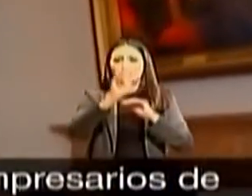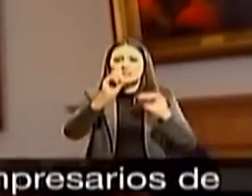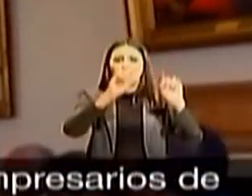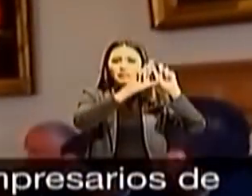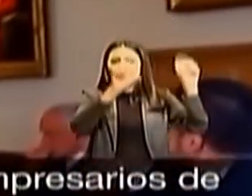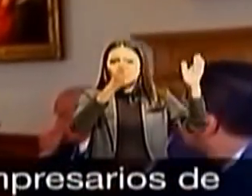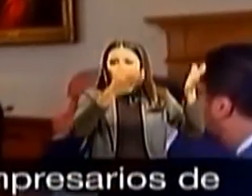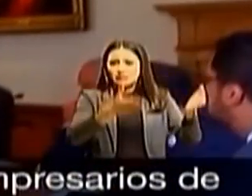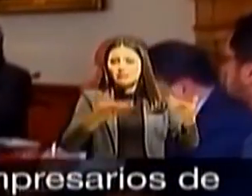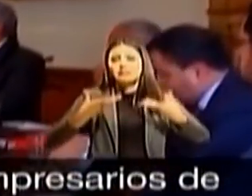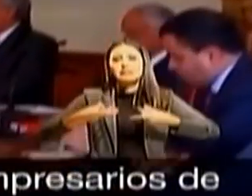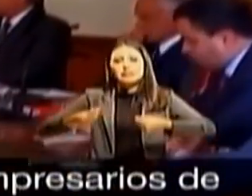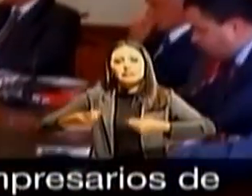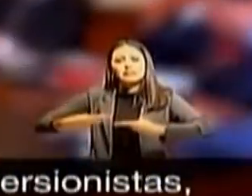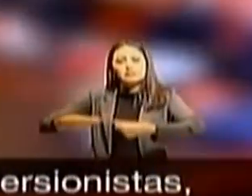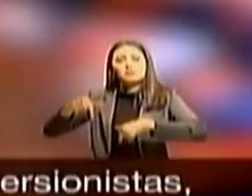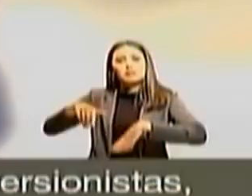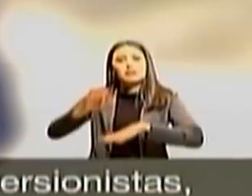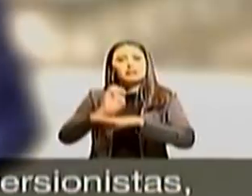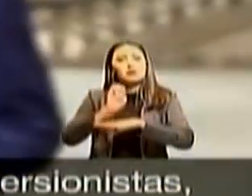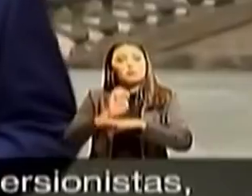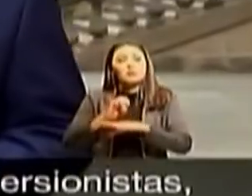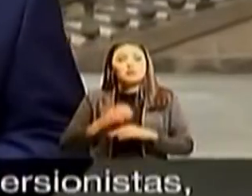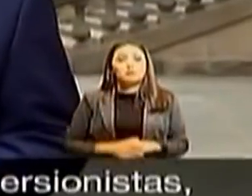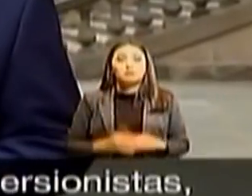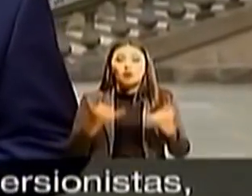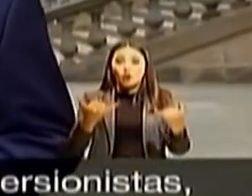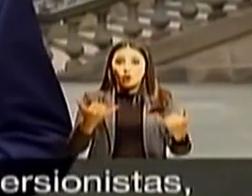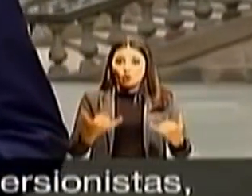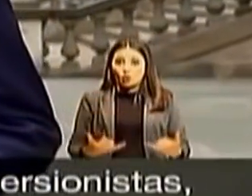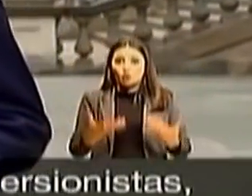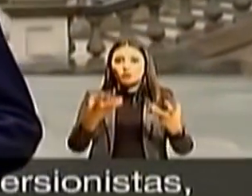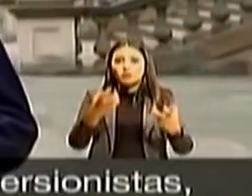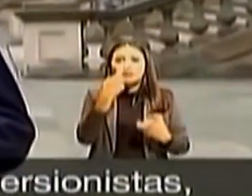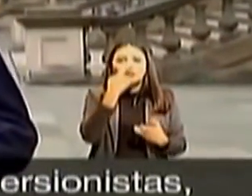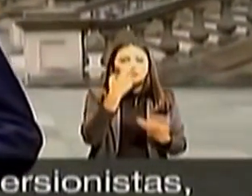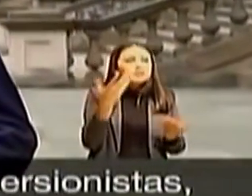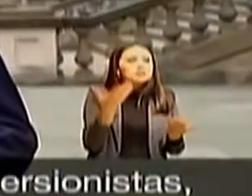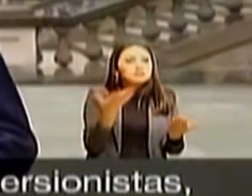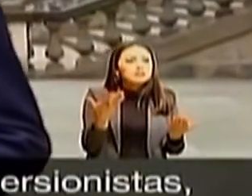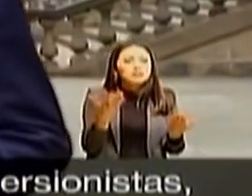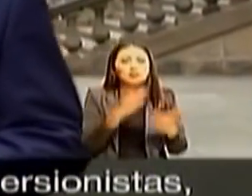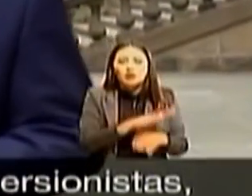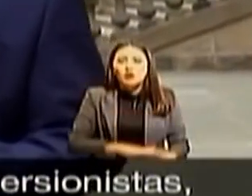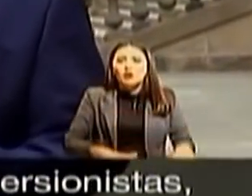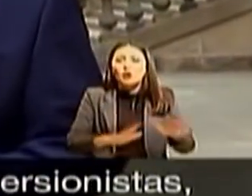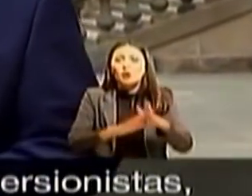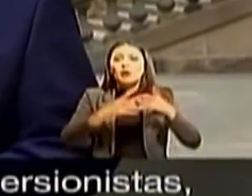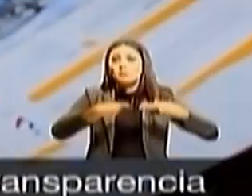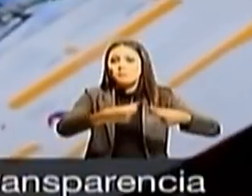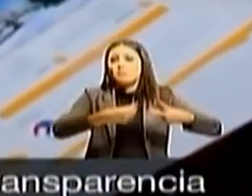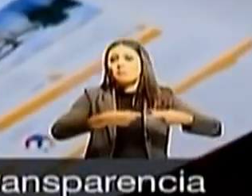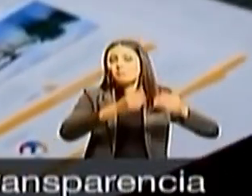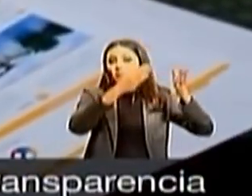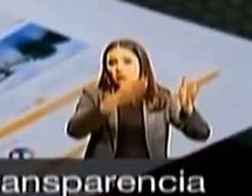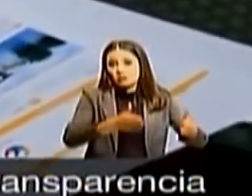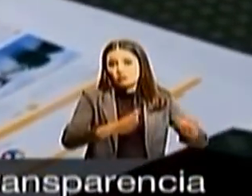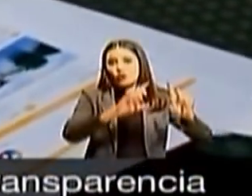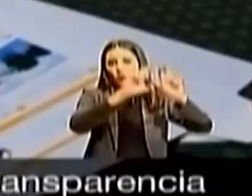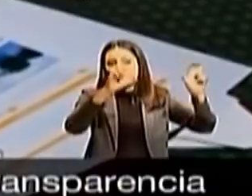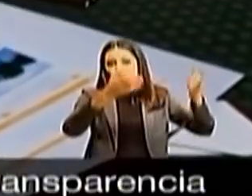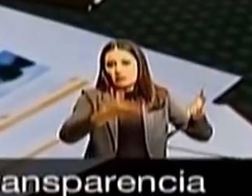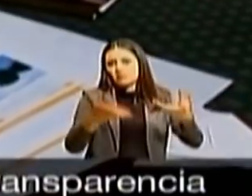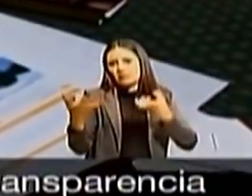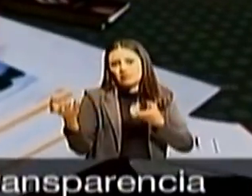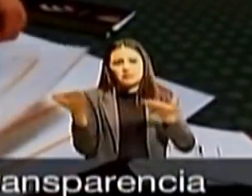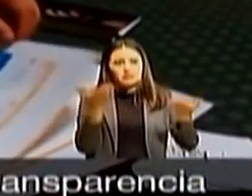Europa interesados en invertir en Ecuador. Hoy en día hay interés de los inversionistas, de las